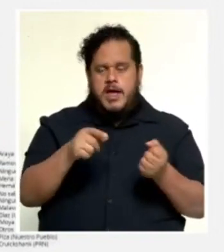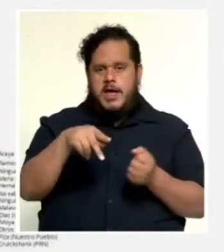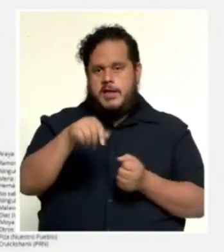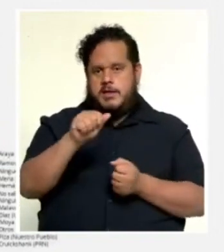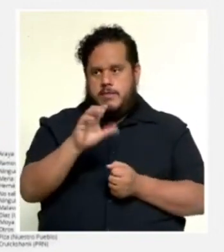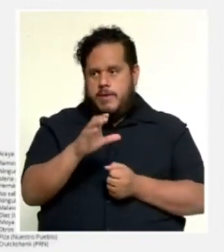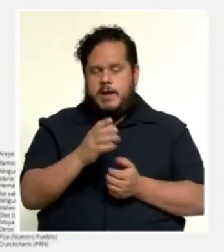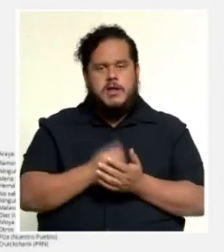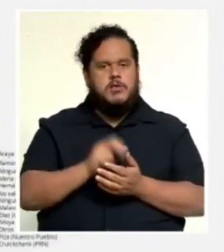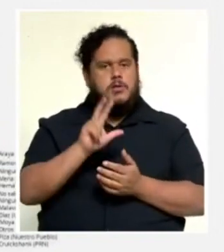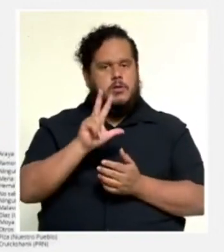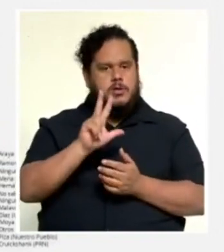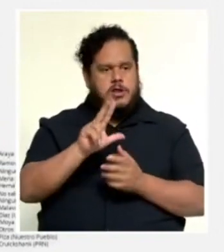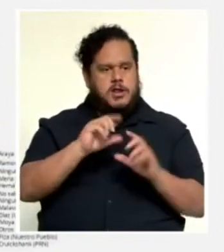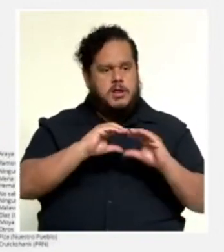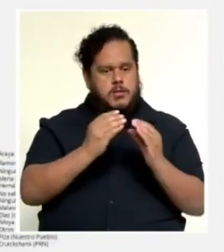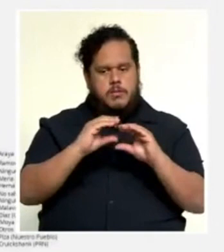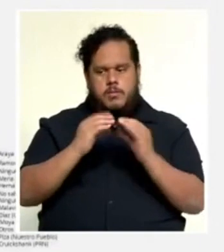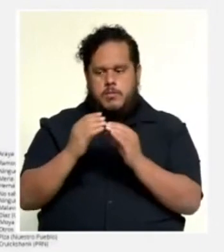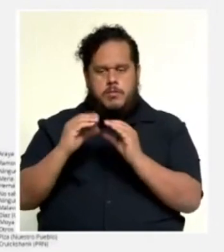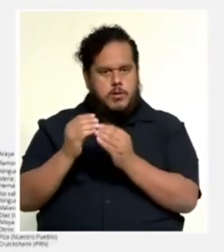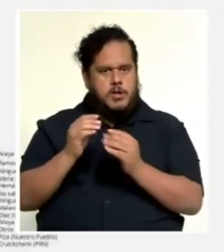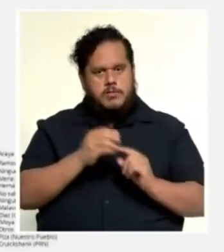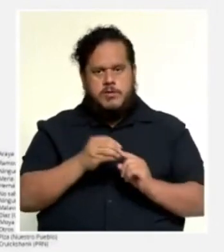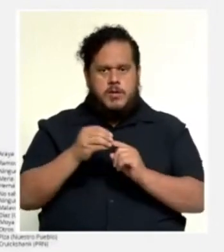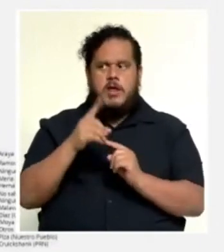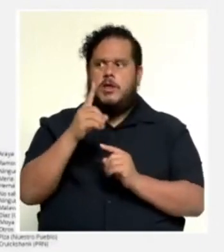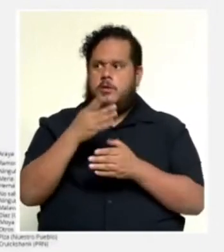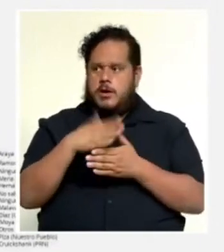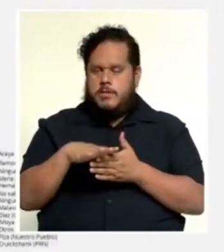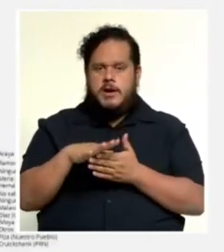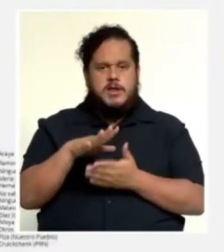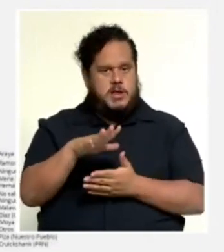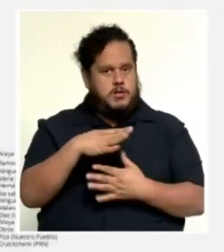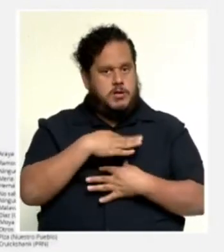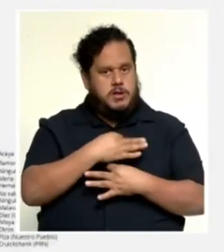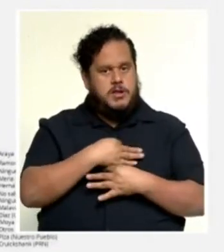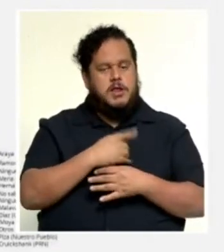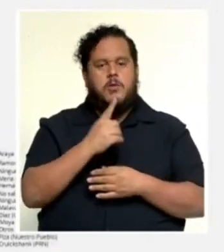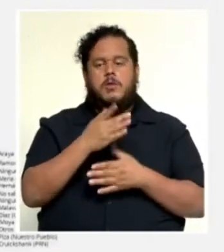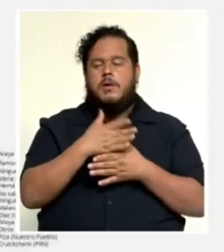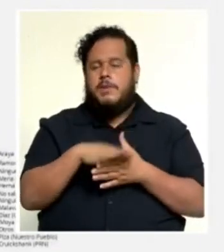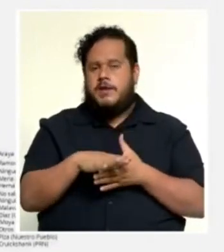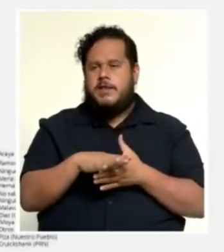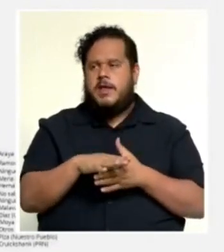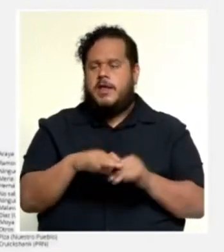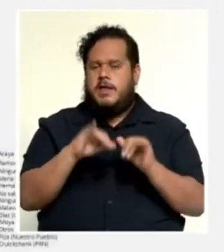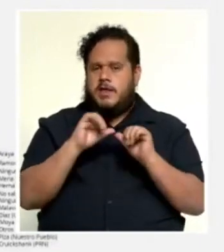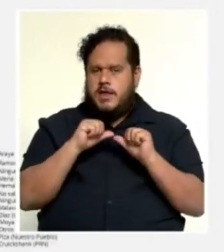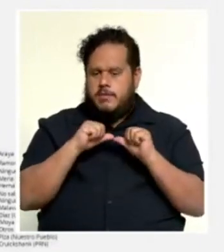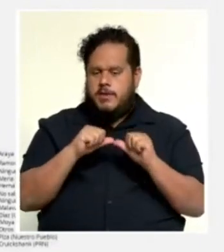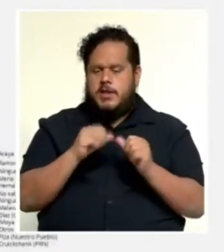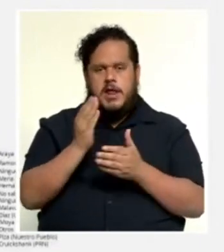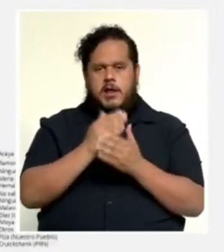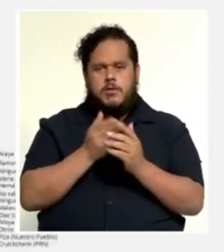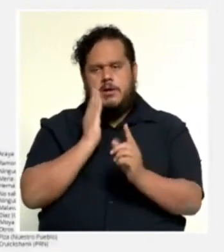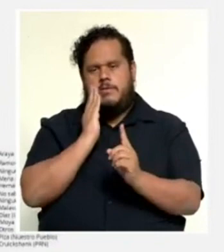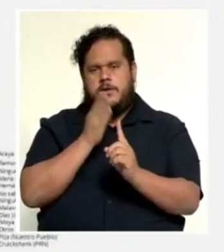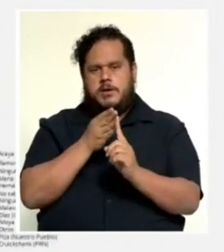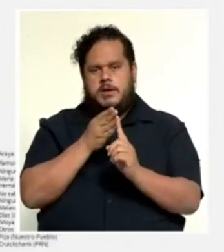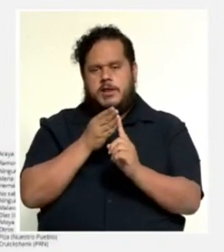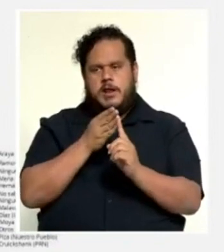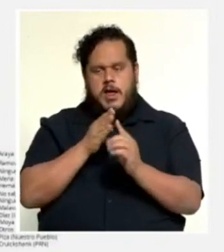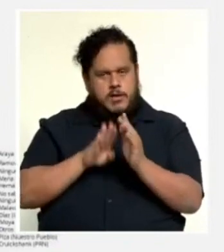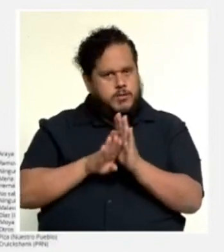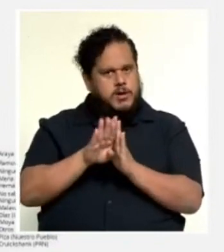efectivamente, digamos, son los 3 bloques principales, y hay una parte, y esto es muy interesante, hay una parte que mantiene, digamos, alguna fidelidad